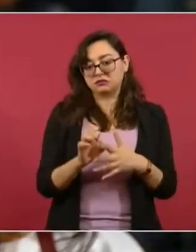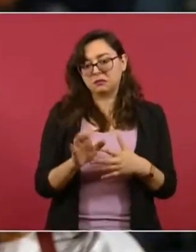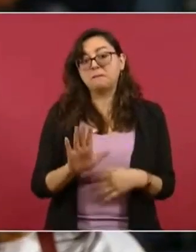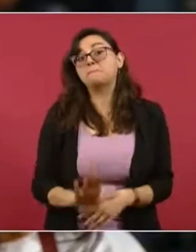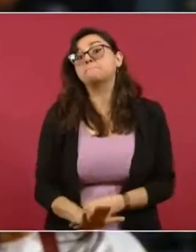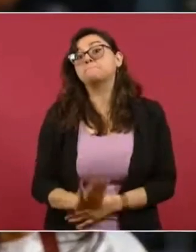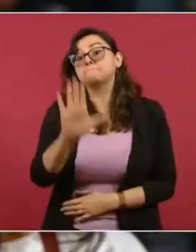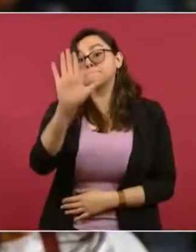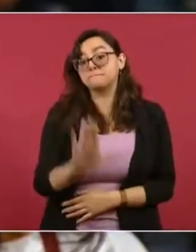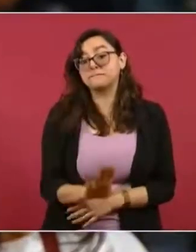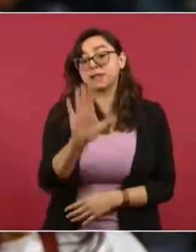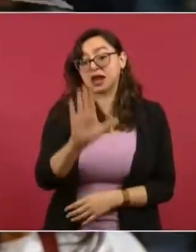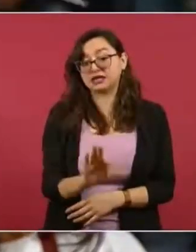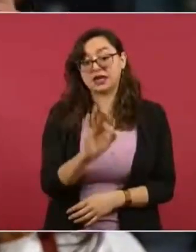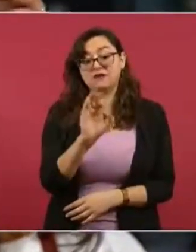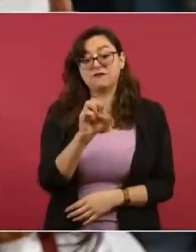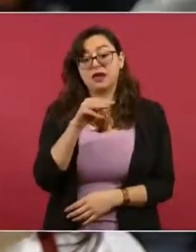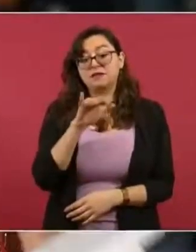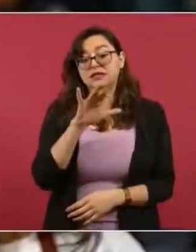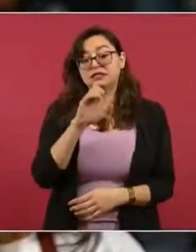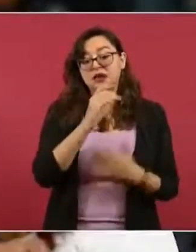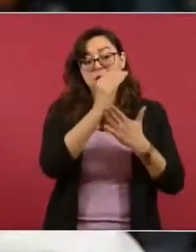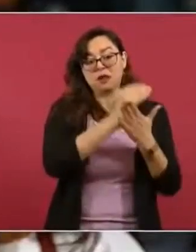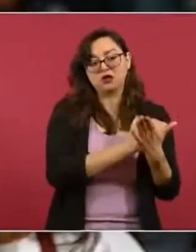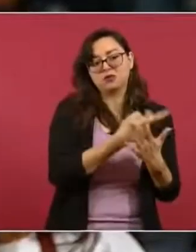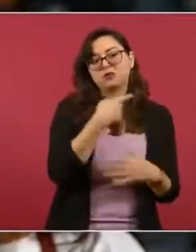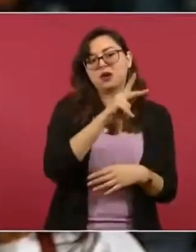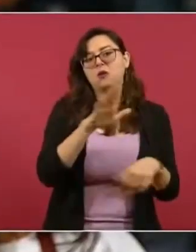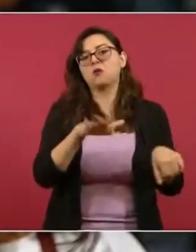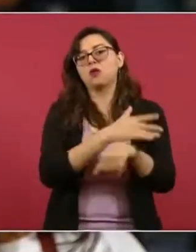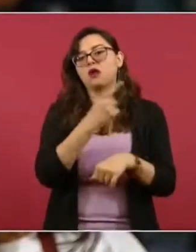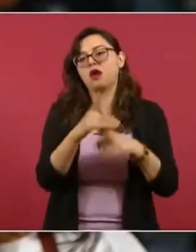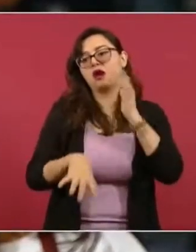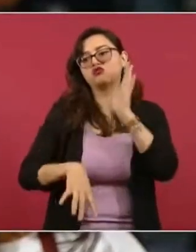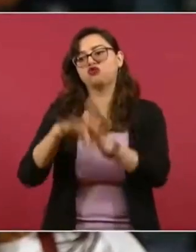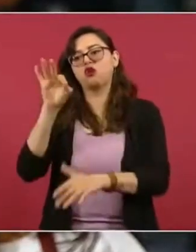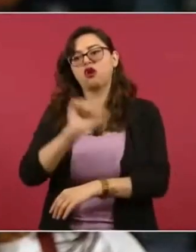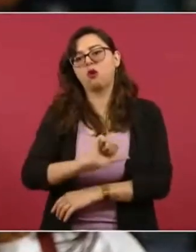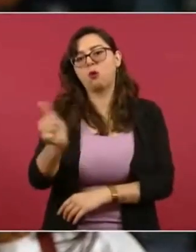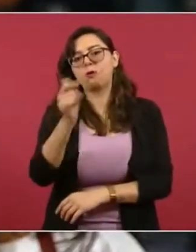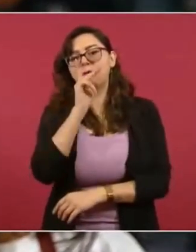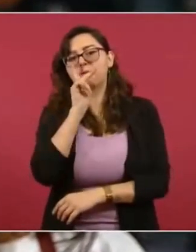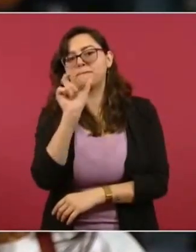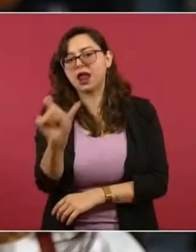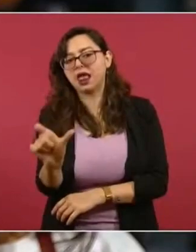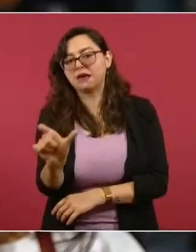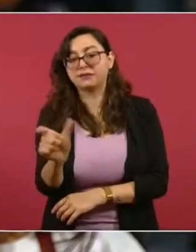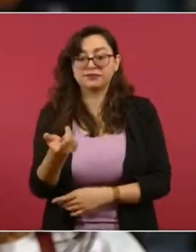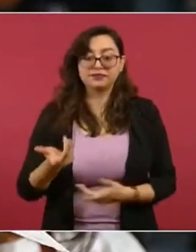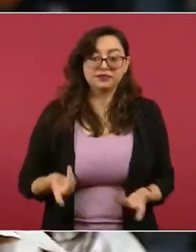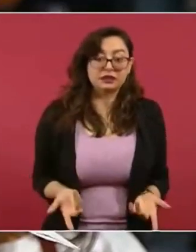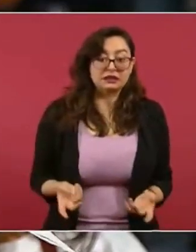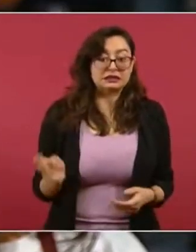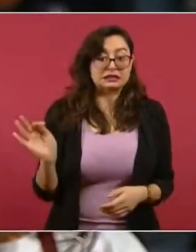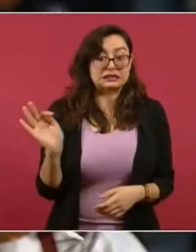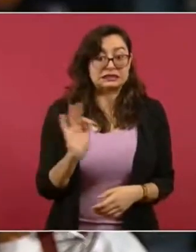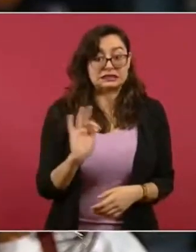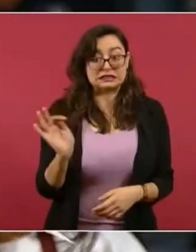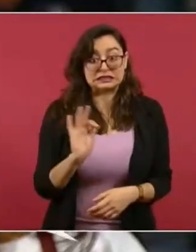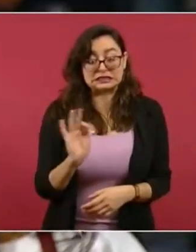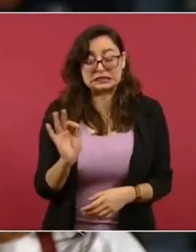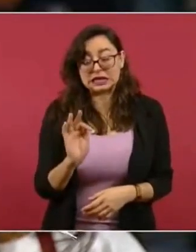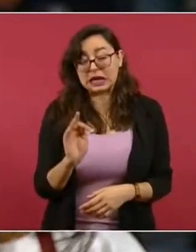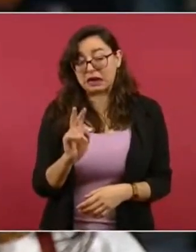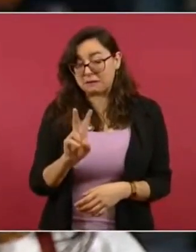lo que la secretaria lo que el subsecretario nos presenta cada quince días es esa información vertida